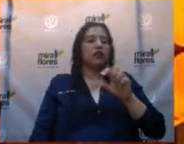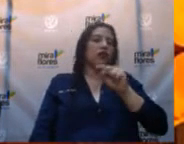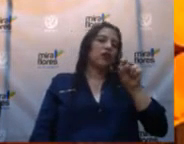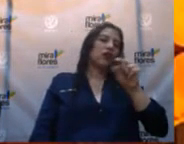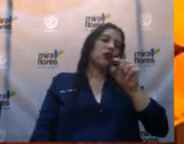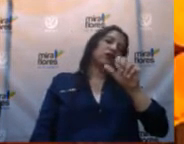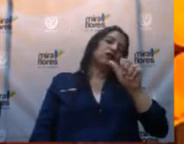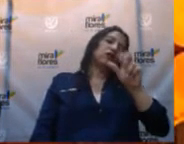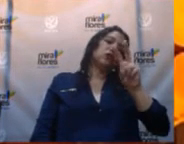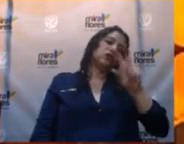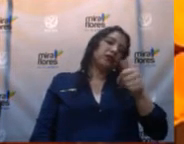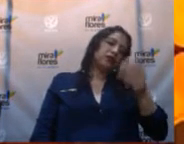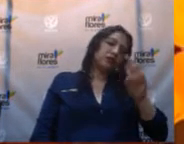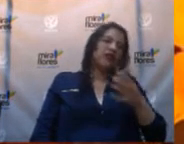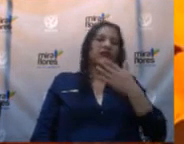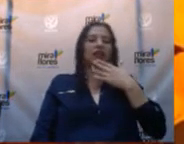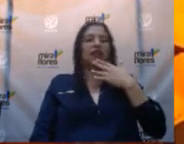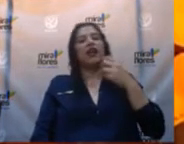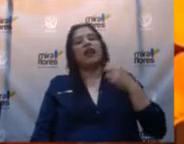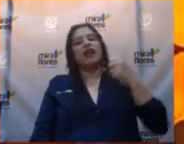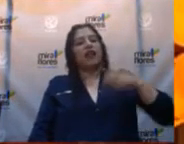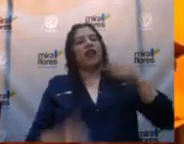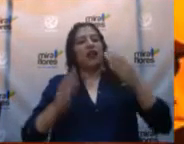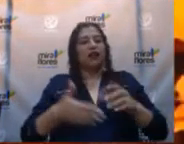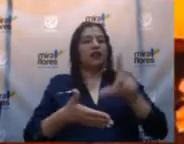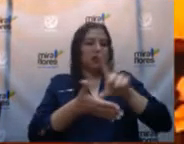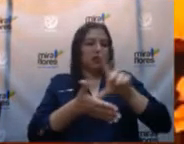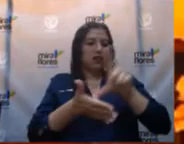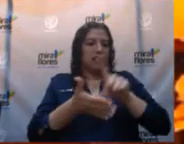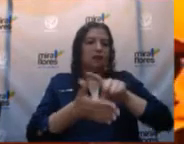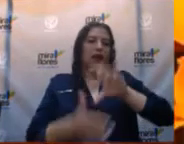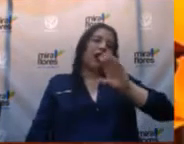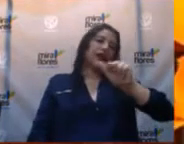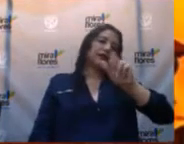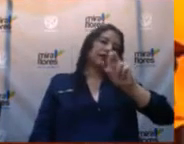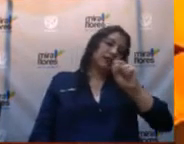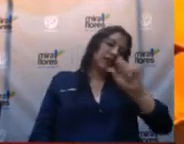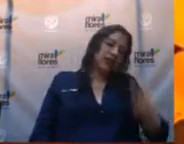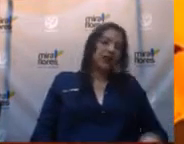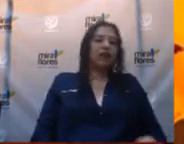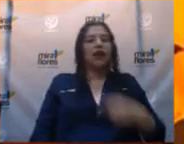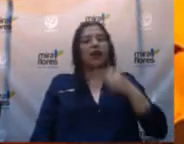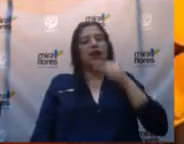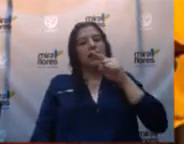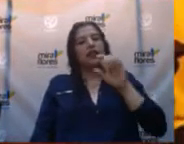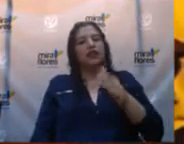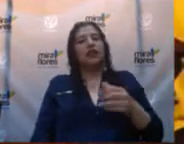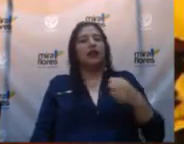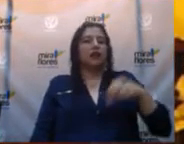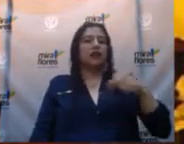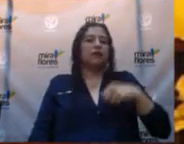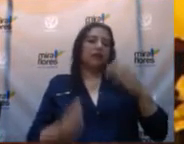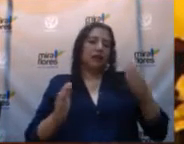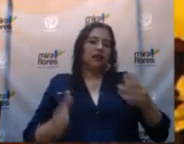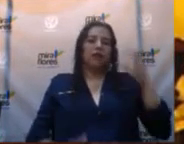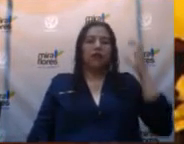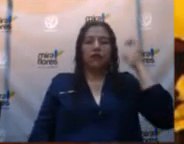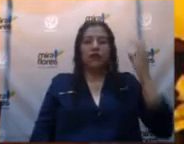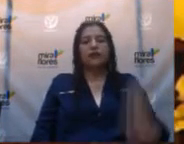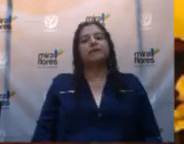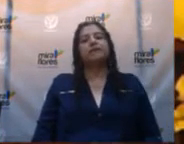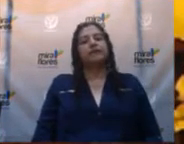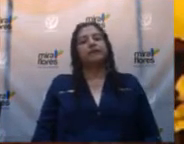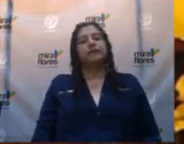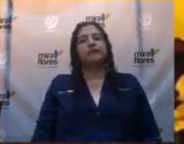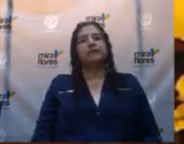008-2017 del alcalde de Lima, Luis Castañeda Locio. Señor Jorge Muñoz Wells, alcalde de la Municipalidad Distrital de Miraflores. De